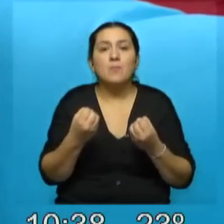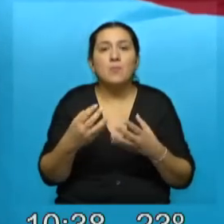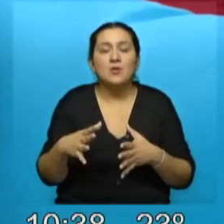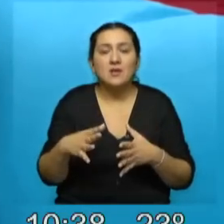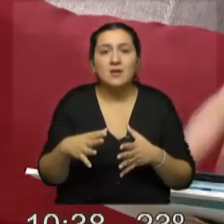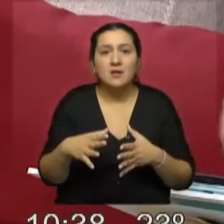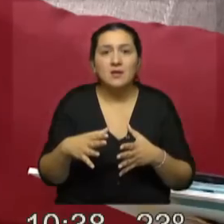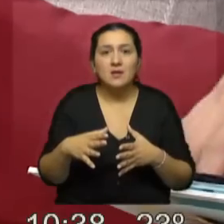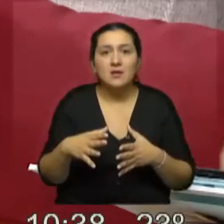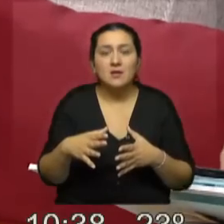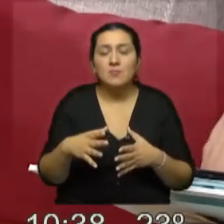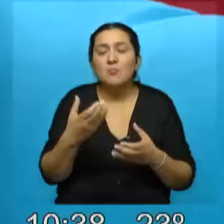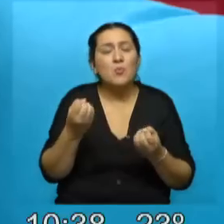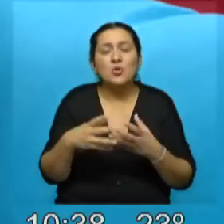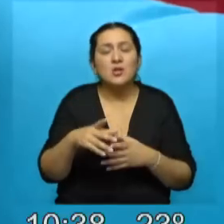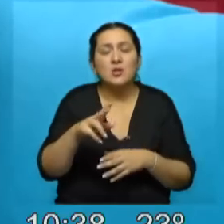atrás